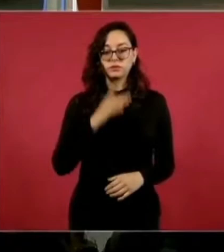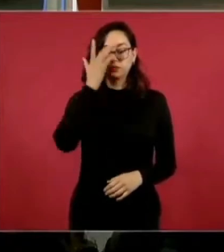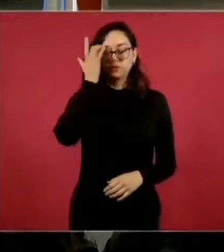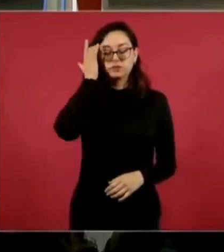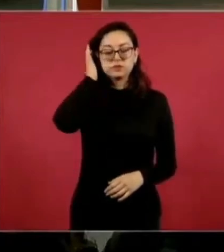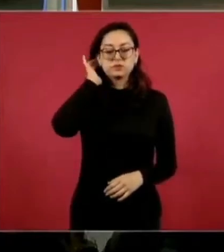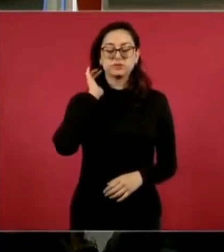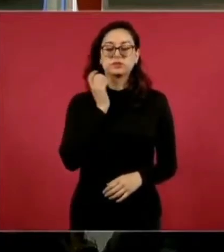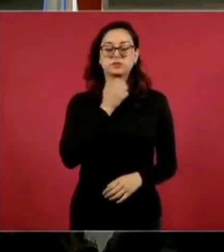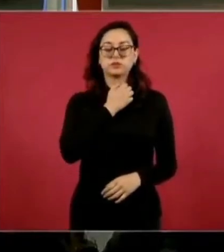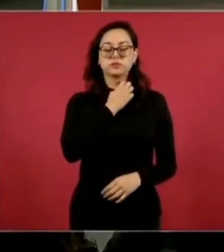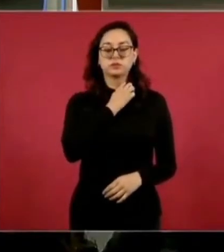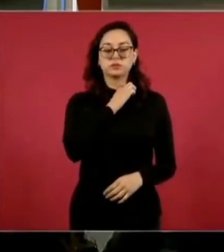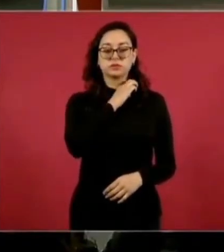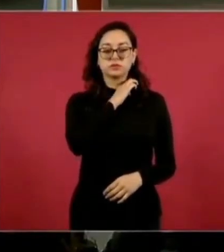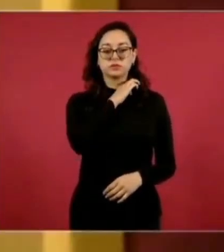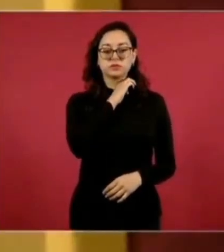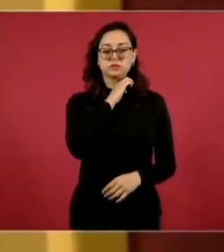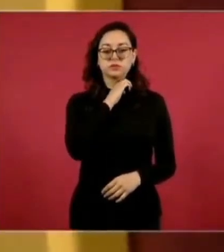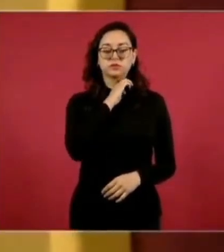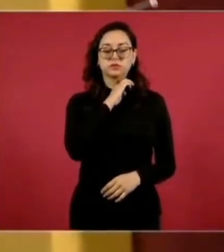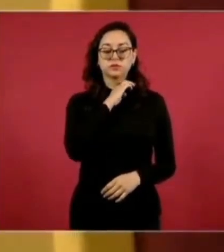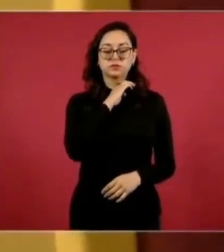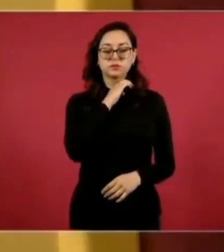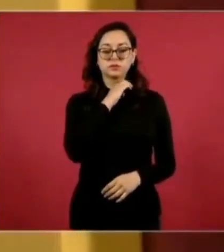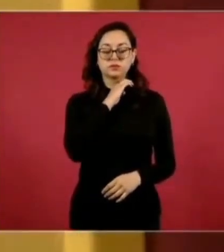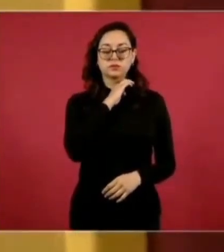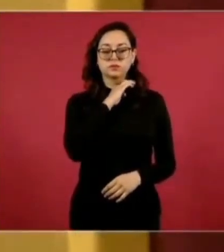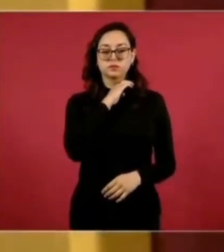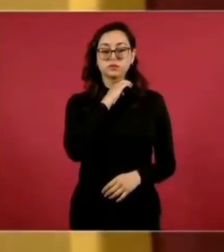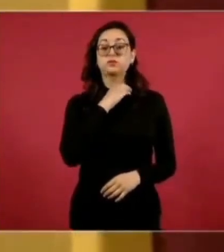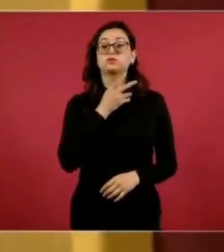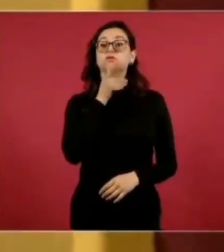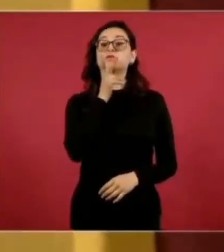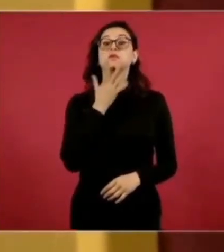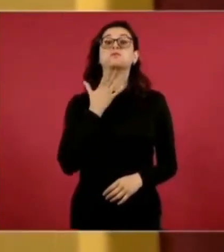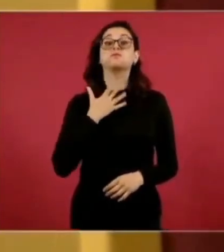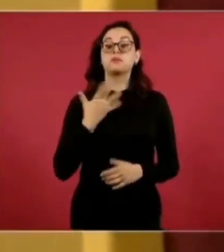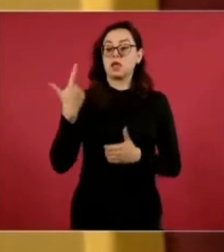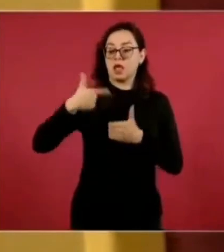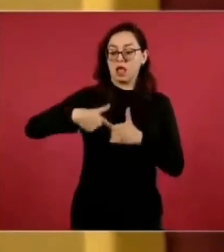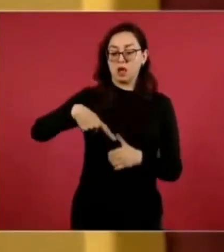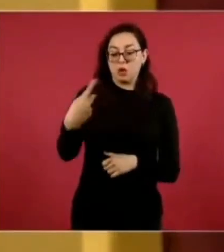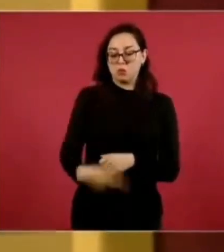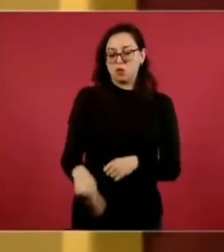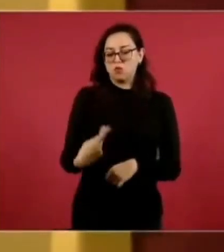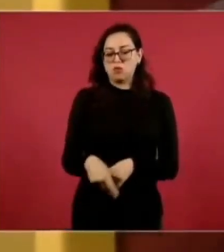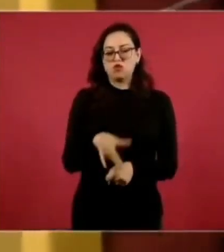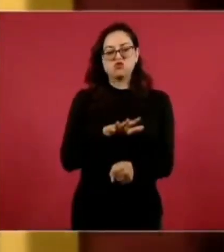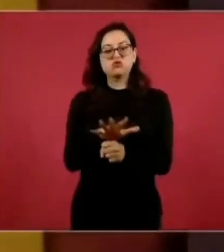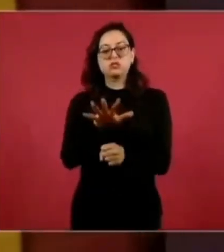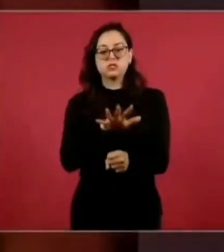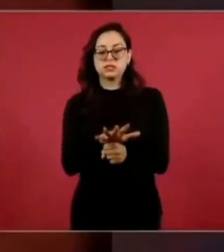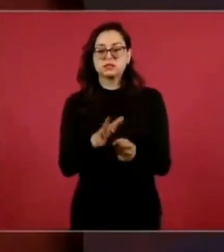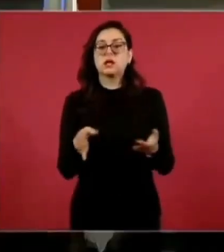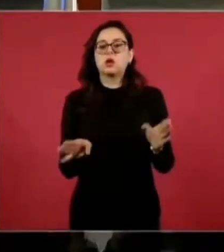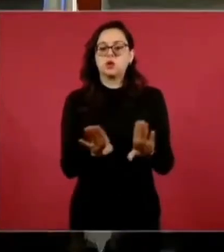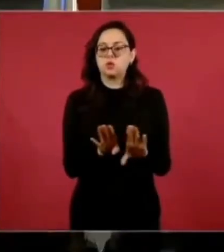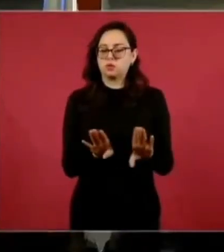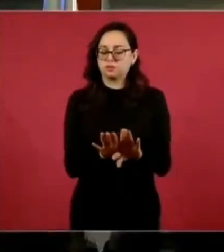Ahora, hablando de lo que es la autosuficiencia de combustibles y lo que es la refinación, lo